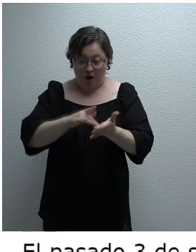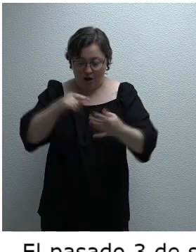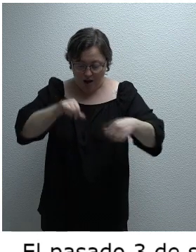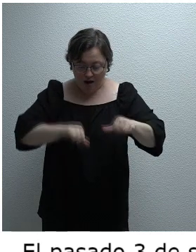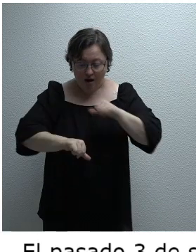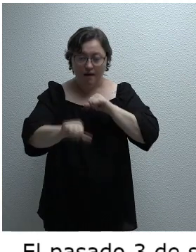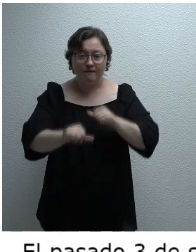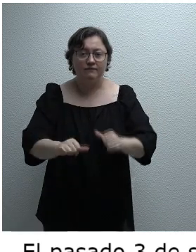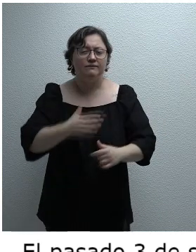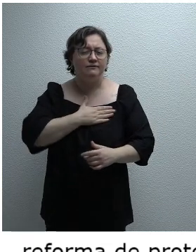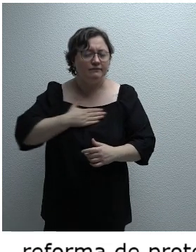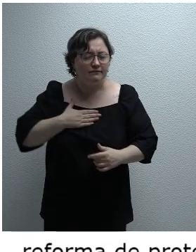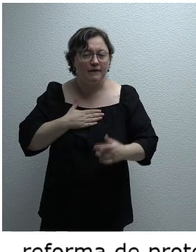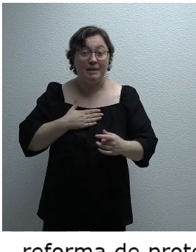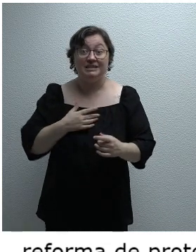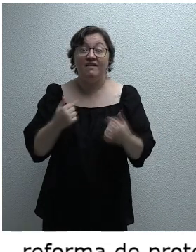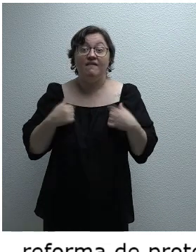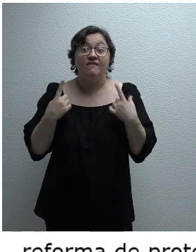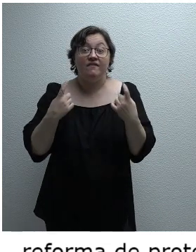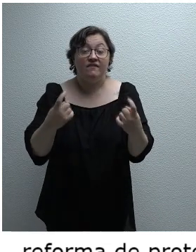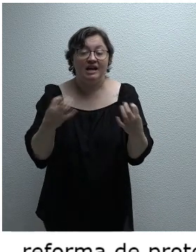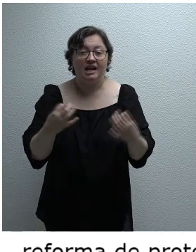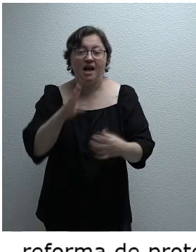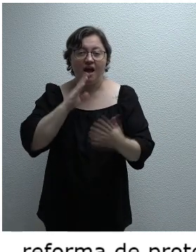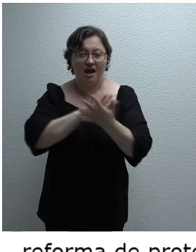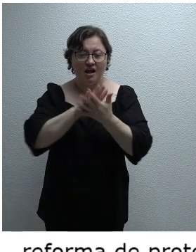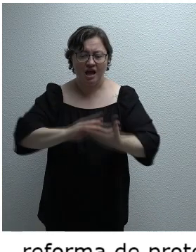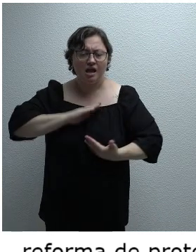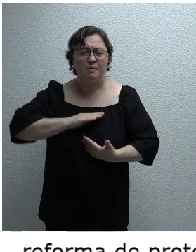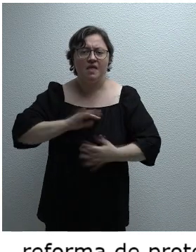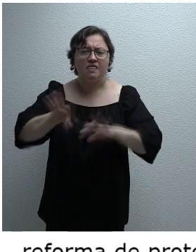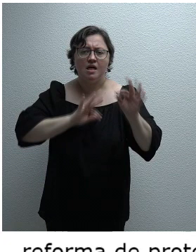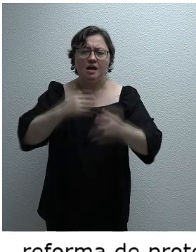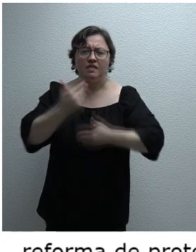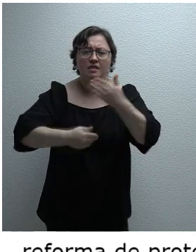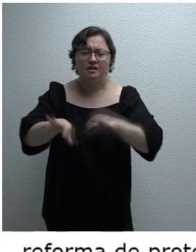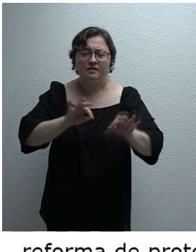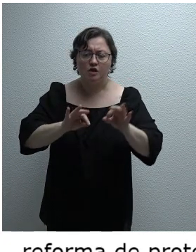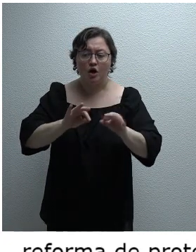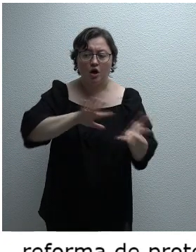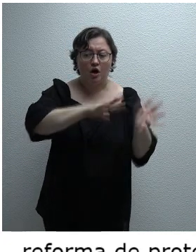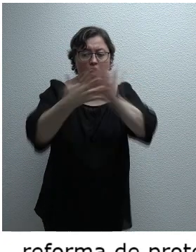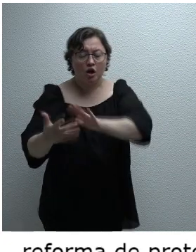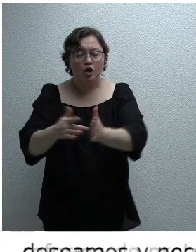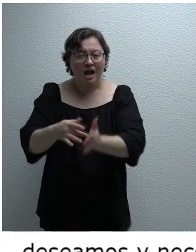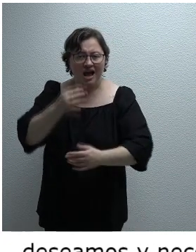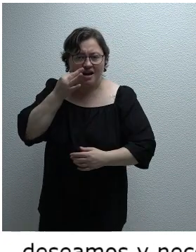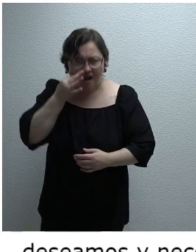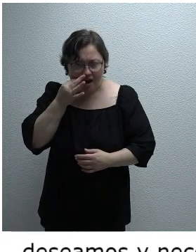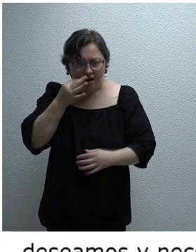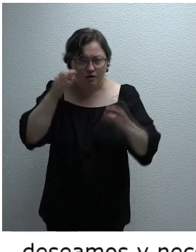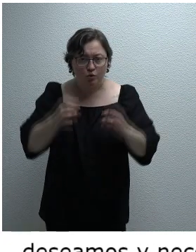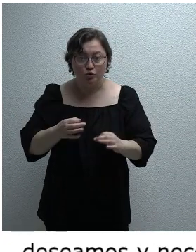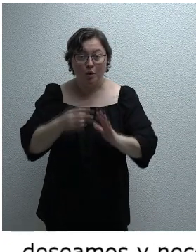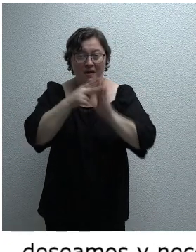ahora, deseamos y necesitamos que esta igualdad en la capacidad jurídica se materialice, que se hagan